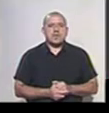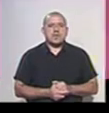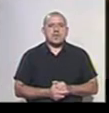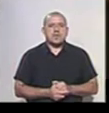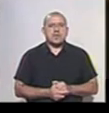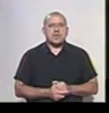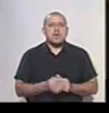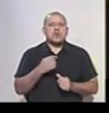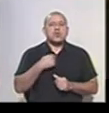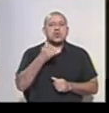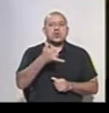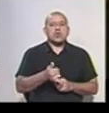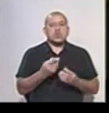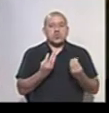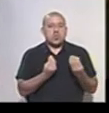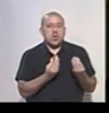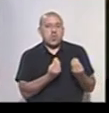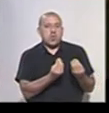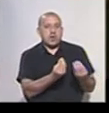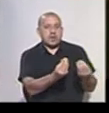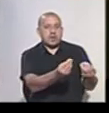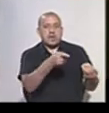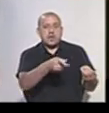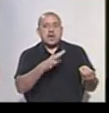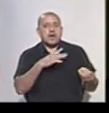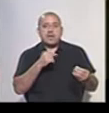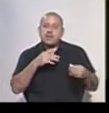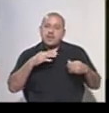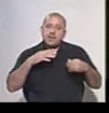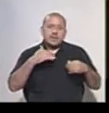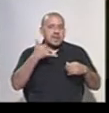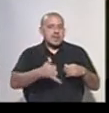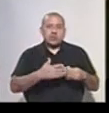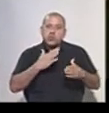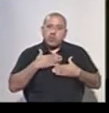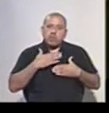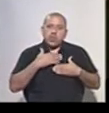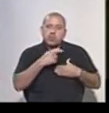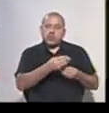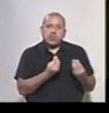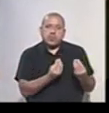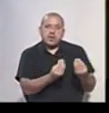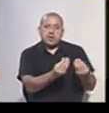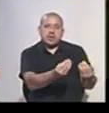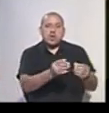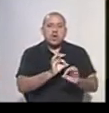Nosotros tenemos una huerta, que la idea es tener la huerta, tener las hierbas y plantas para nosotros, pero también tener un lugar que nosotros